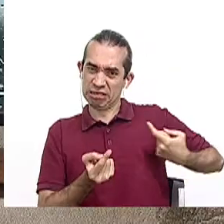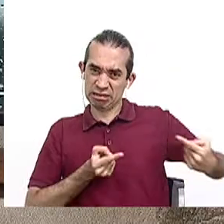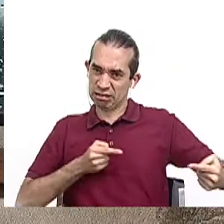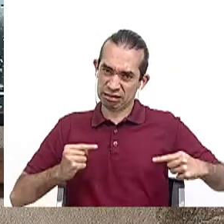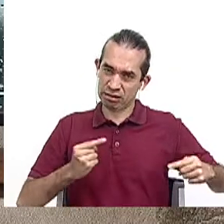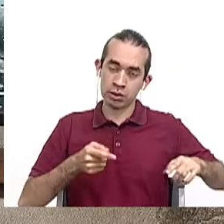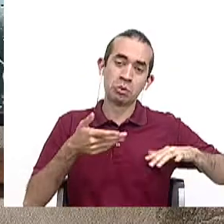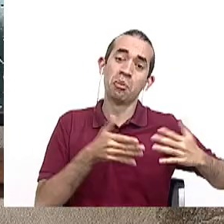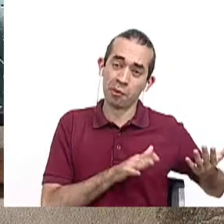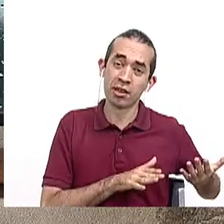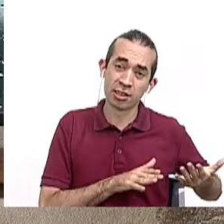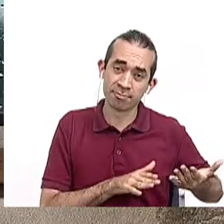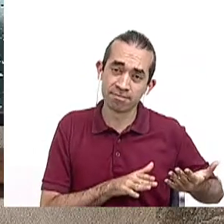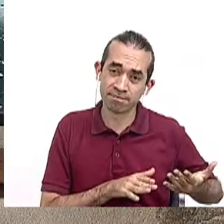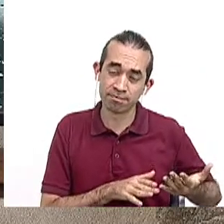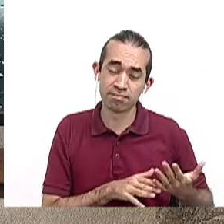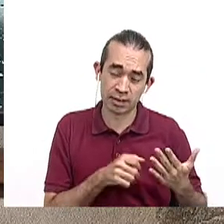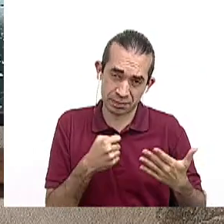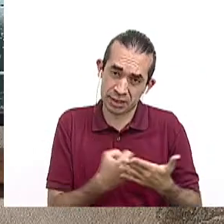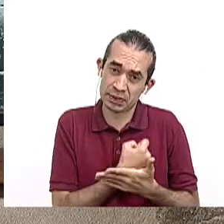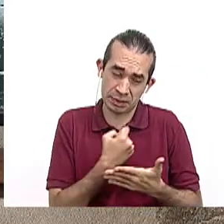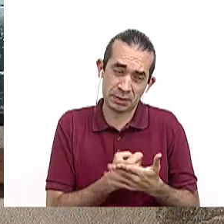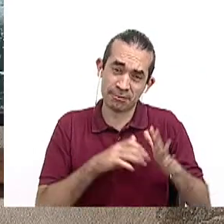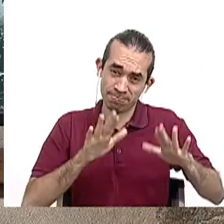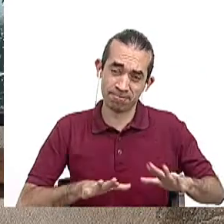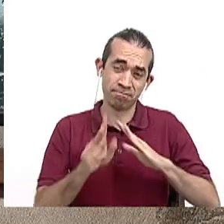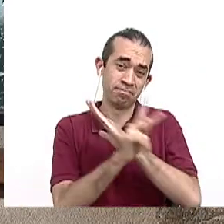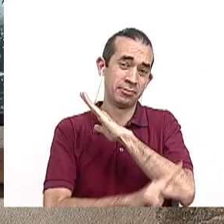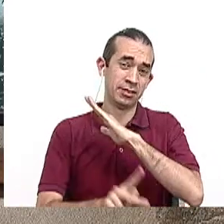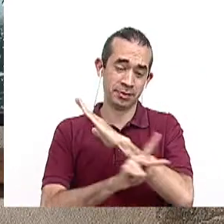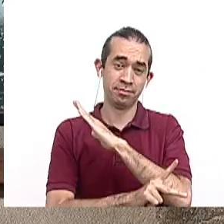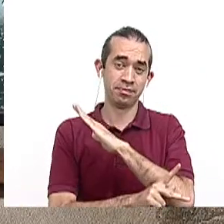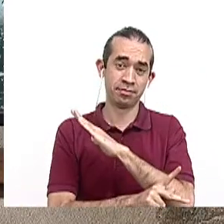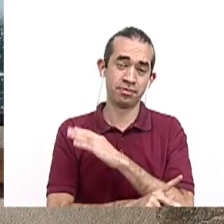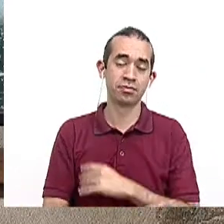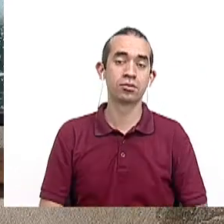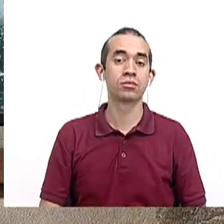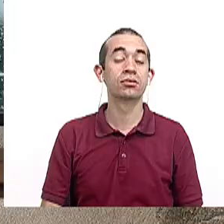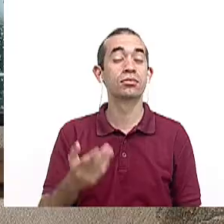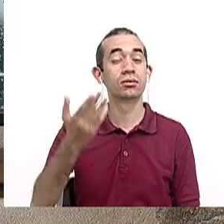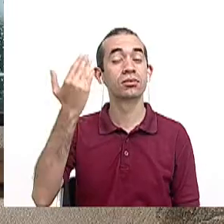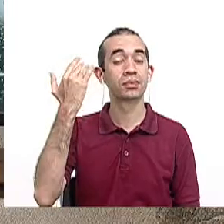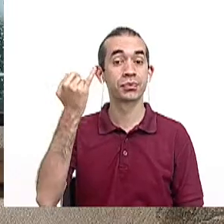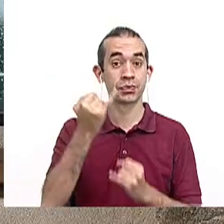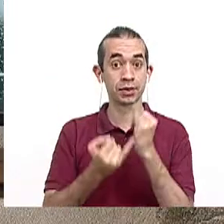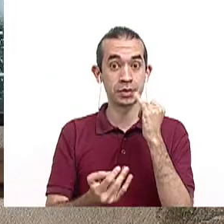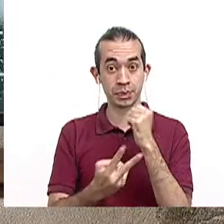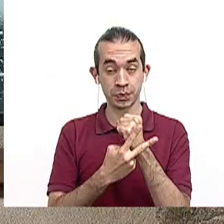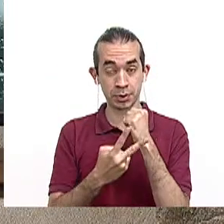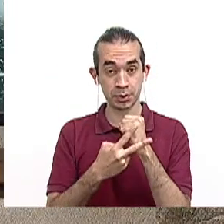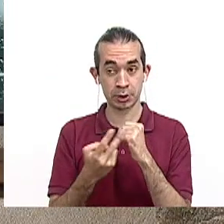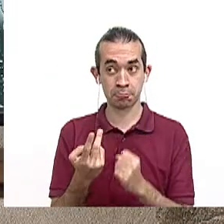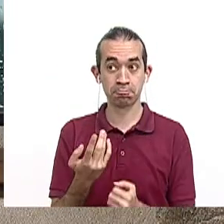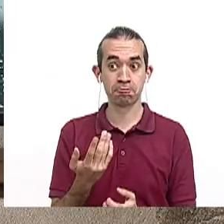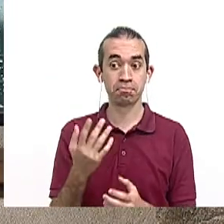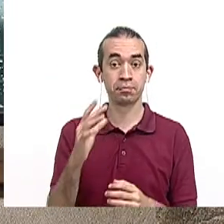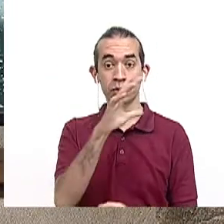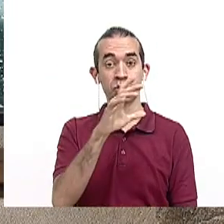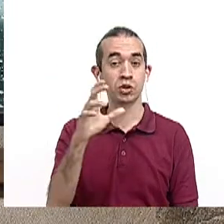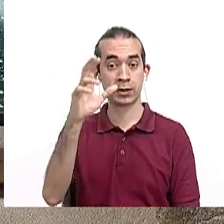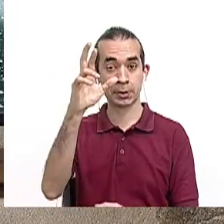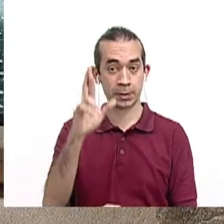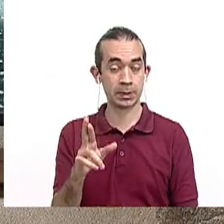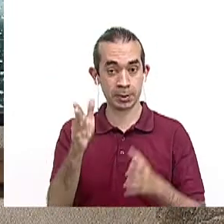y muerte, lamentablemente, en nuestro país. La última vez que con los costarricenses tomamos